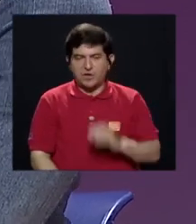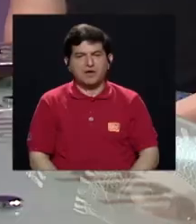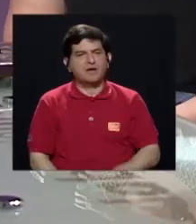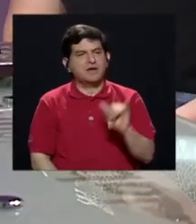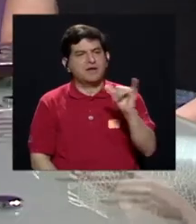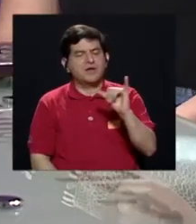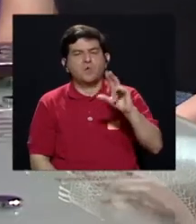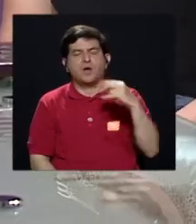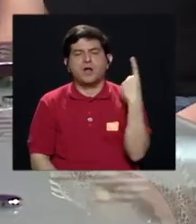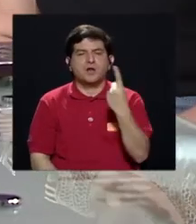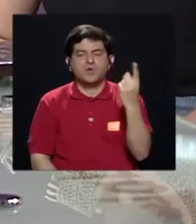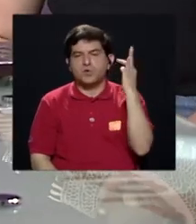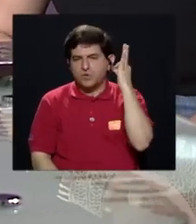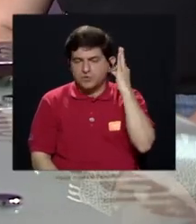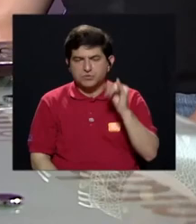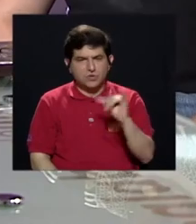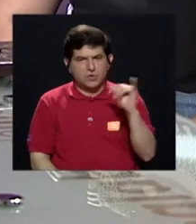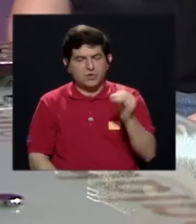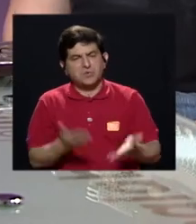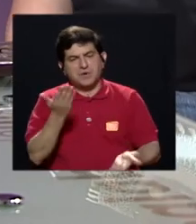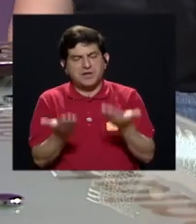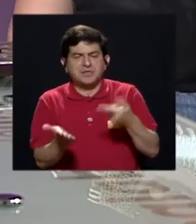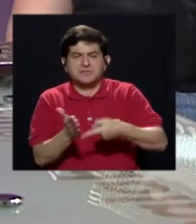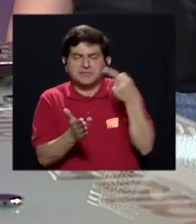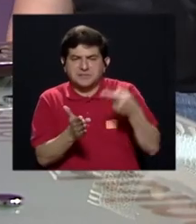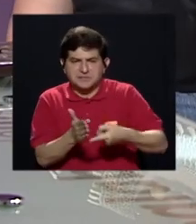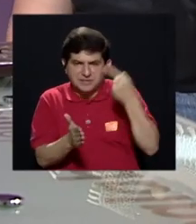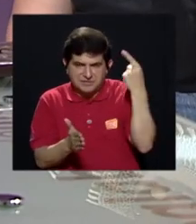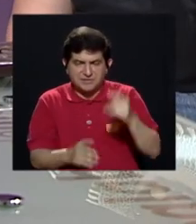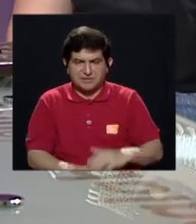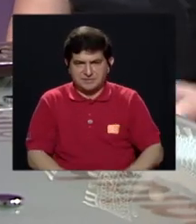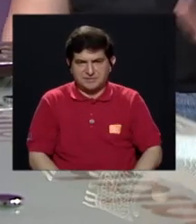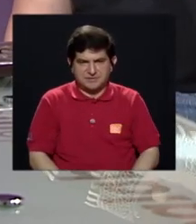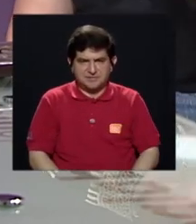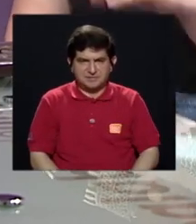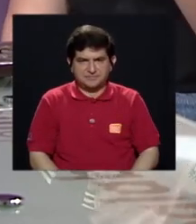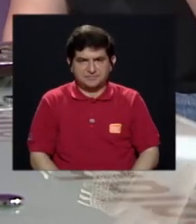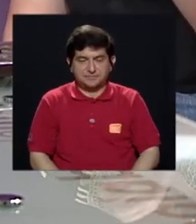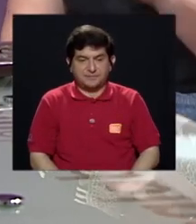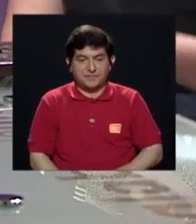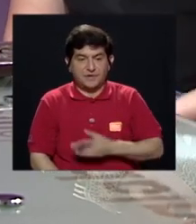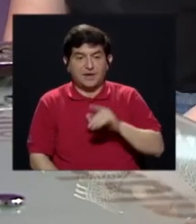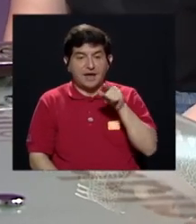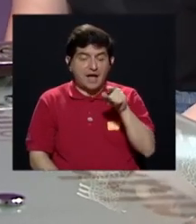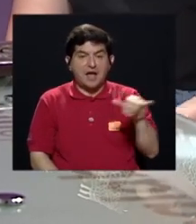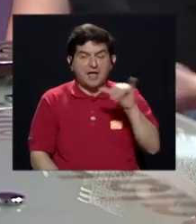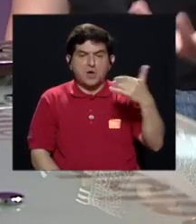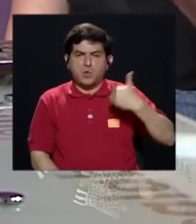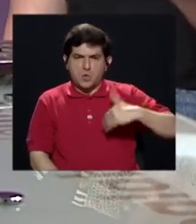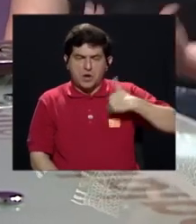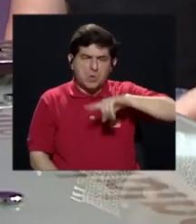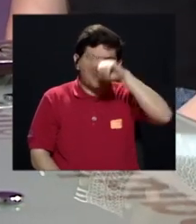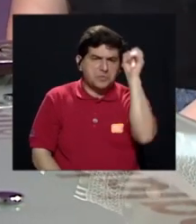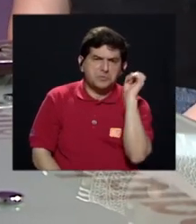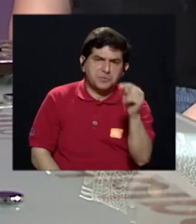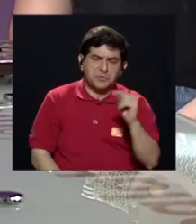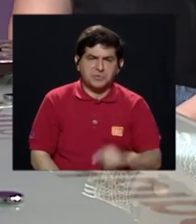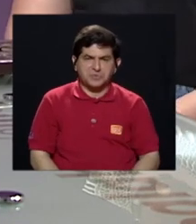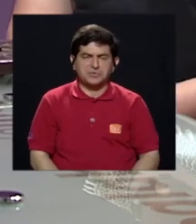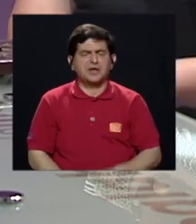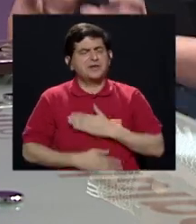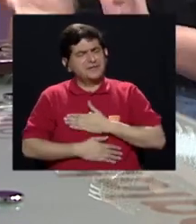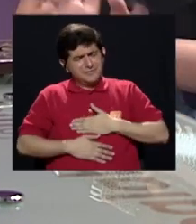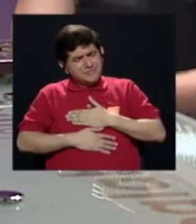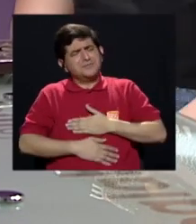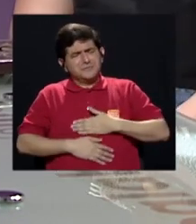también no solo mujeres, ¿verdad? También como que a veces sí, se me acercan hombres también para preguntar y es